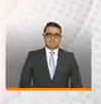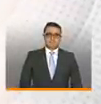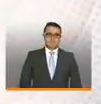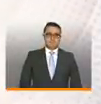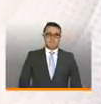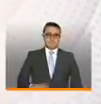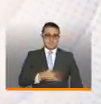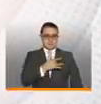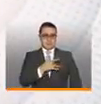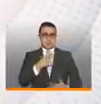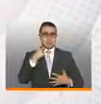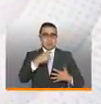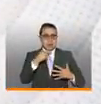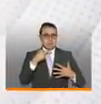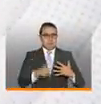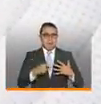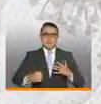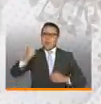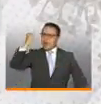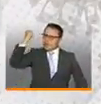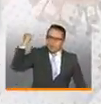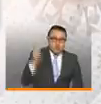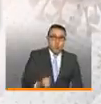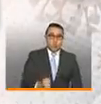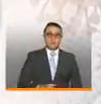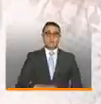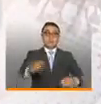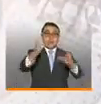Los síntomas fueron severos.